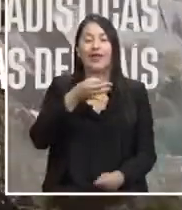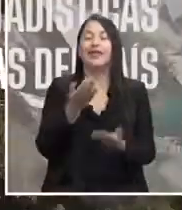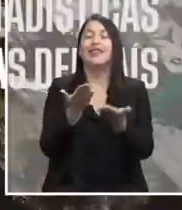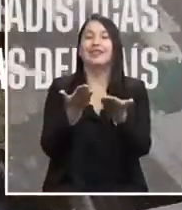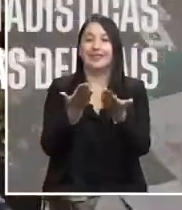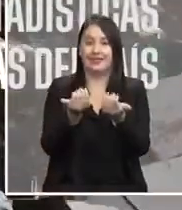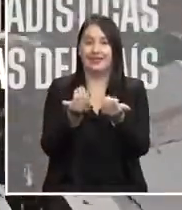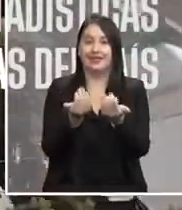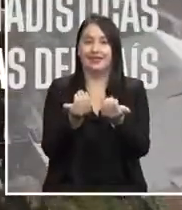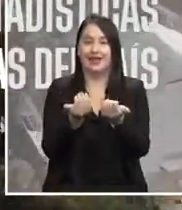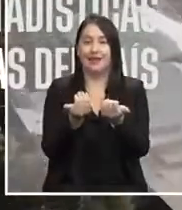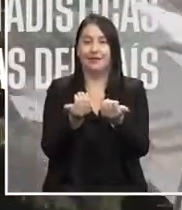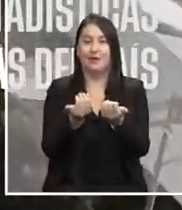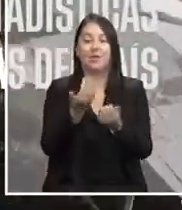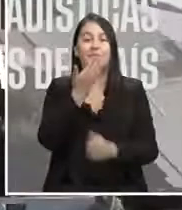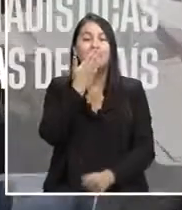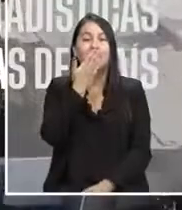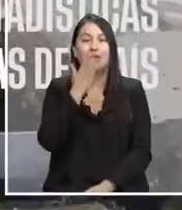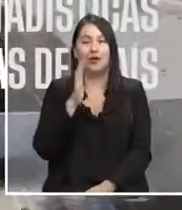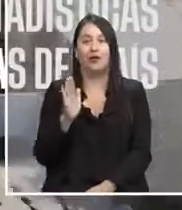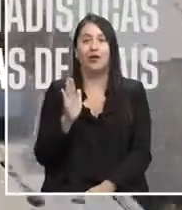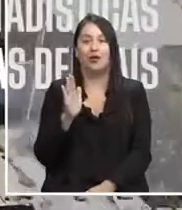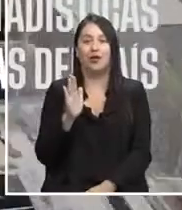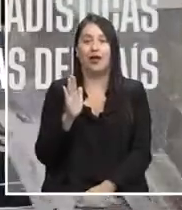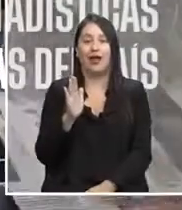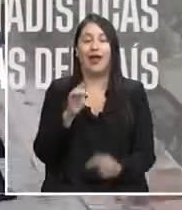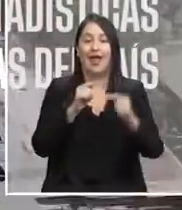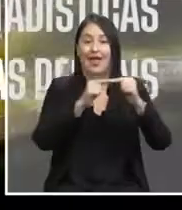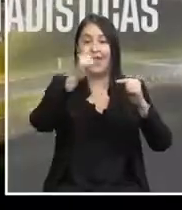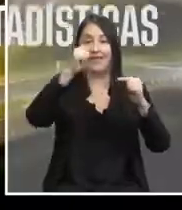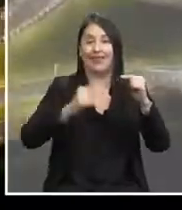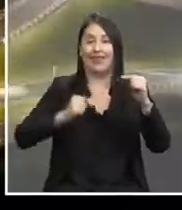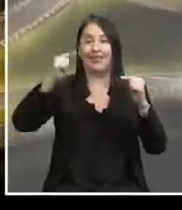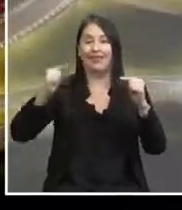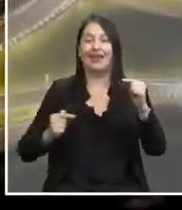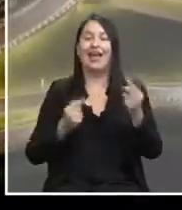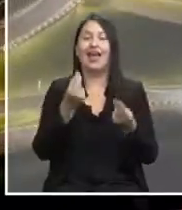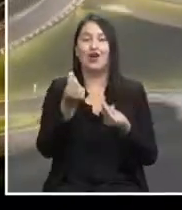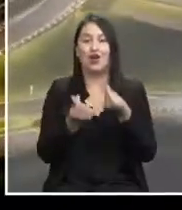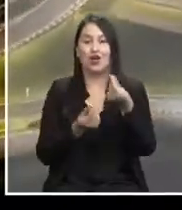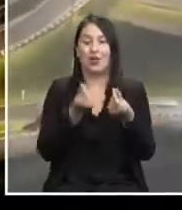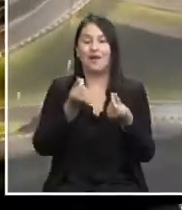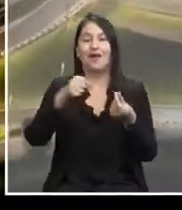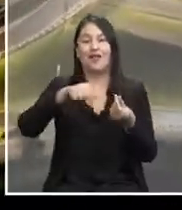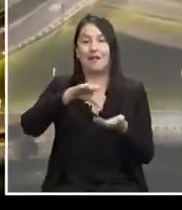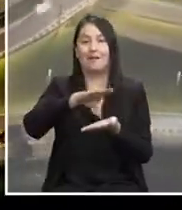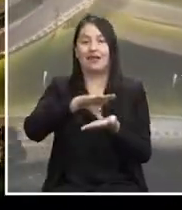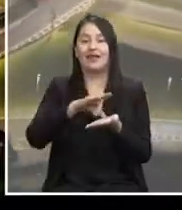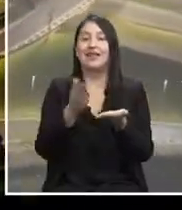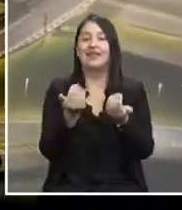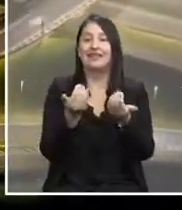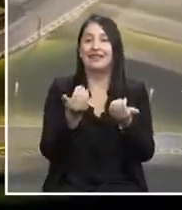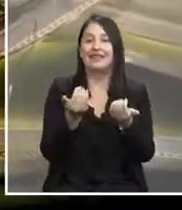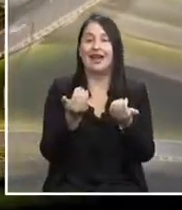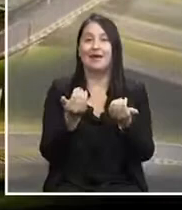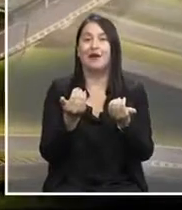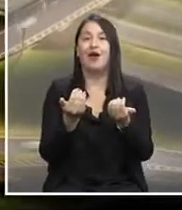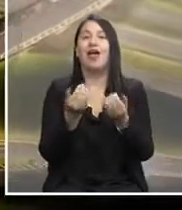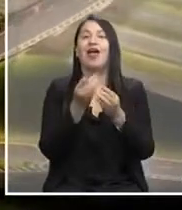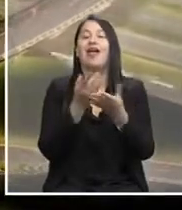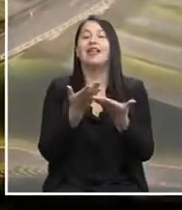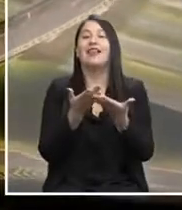necesitamos mejorar las estadísticas económicas del país. En particular, necesitamos mejorar la dimensión